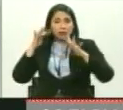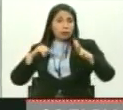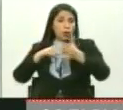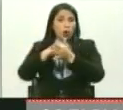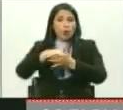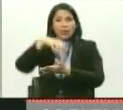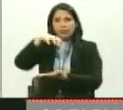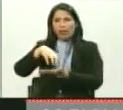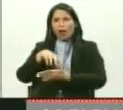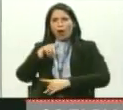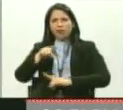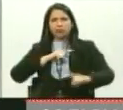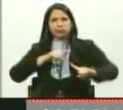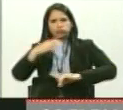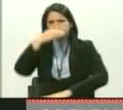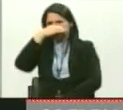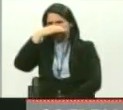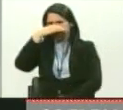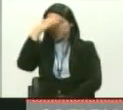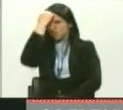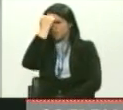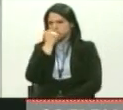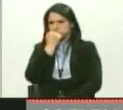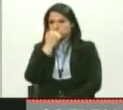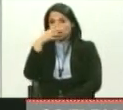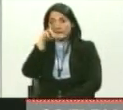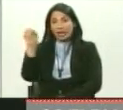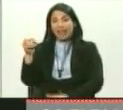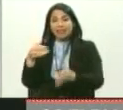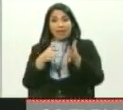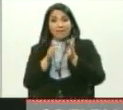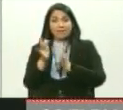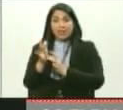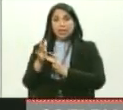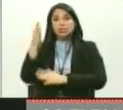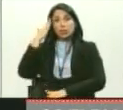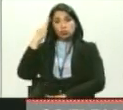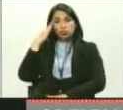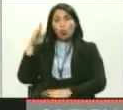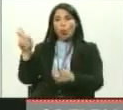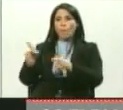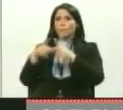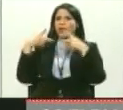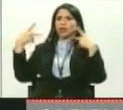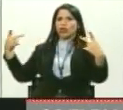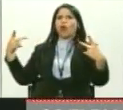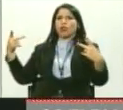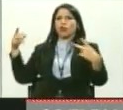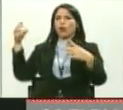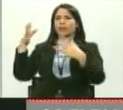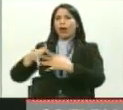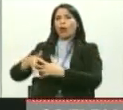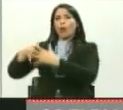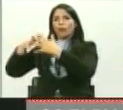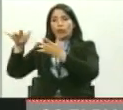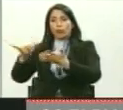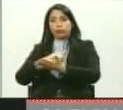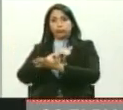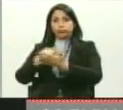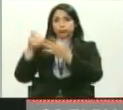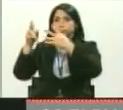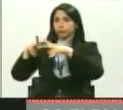Estado, esa acción terrorista del 30 de abril, se supo en el Miami Herald, en el Washington Post, en el New York